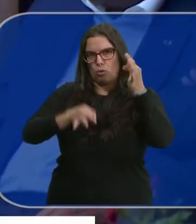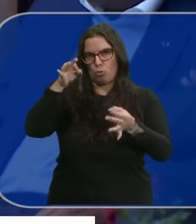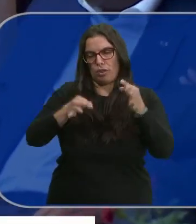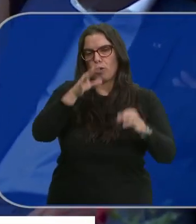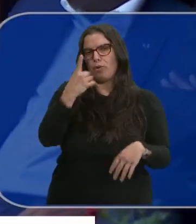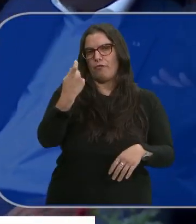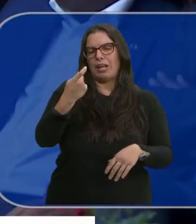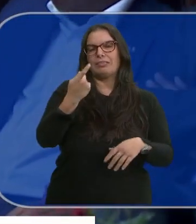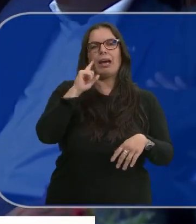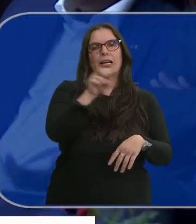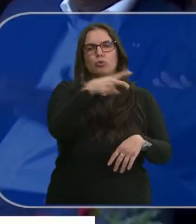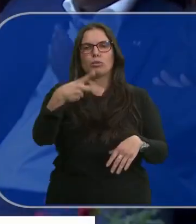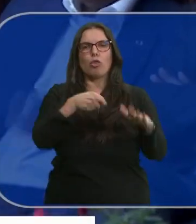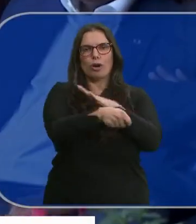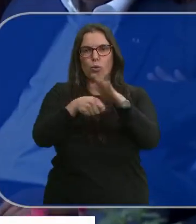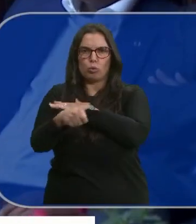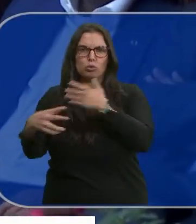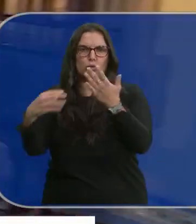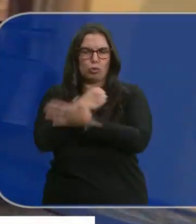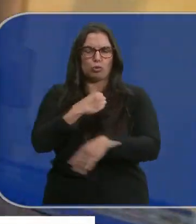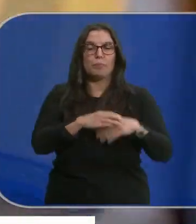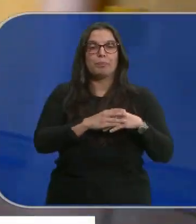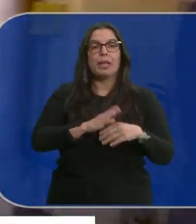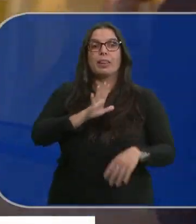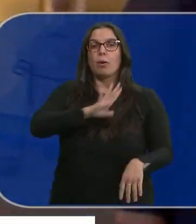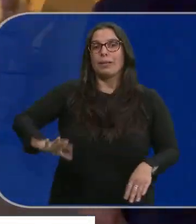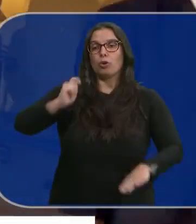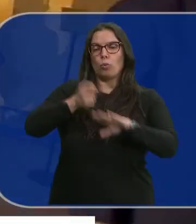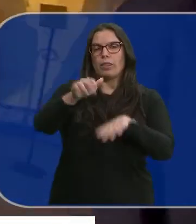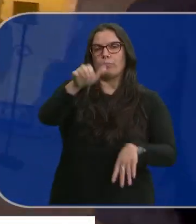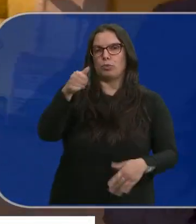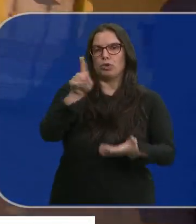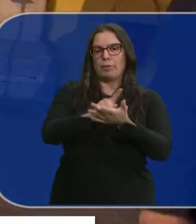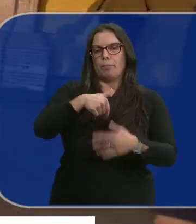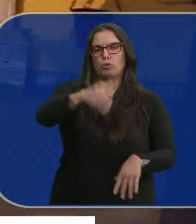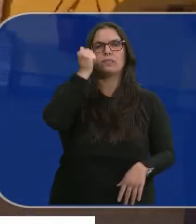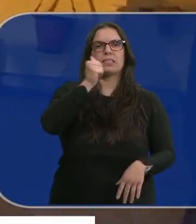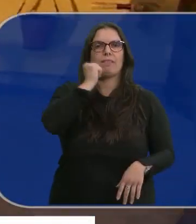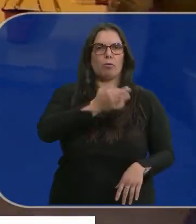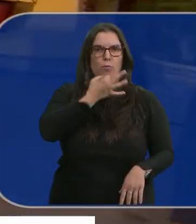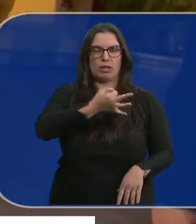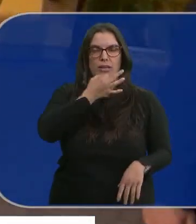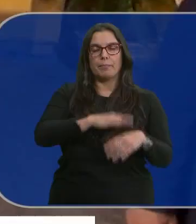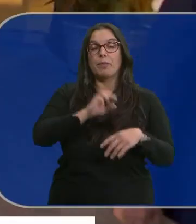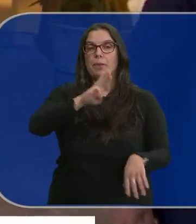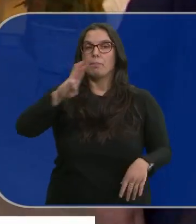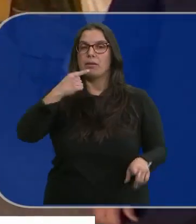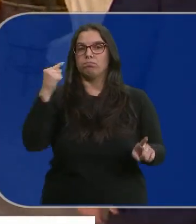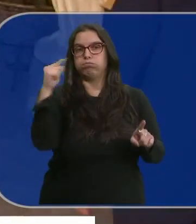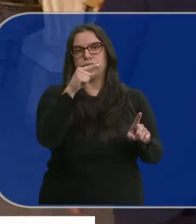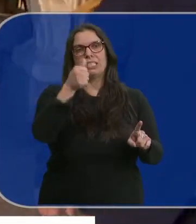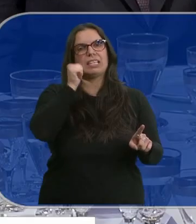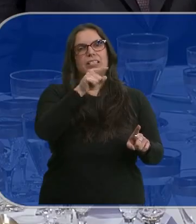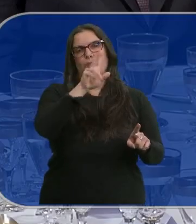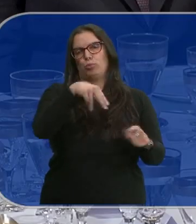los recursos de la defensa y se llegue a juicio. De momento, el juez ha citado de nuevo a Gómez este sábado por la tarde. El PP señala a Sánchez